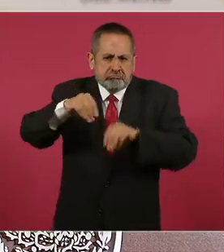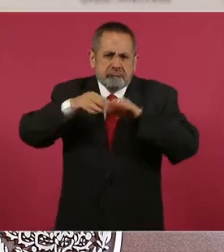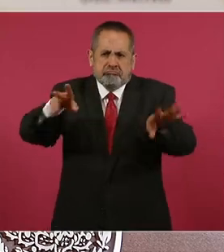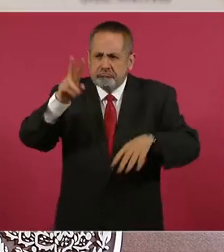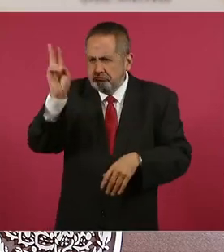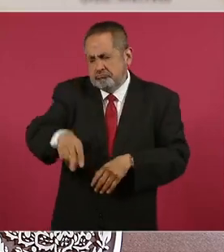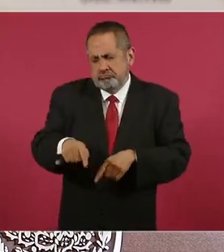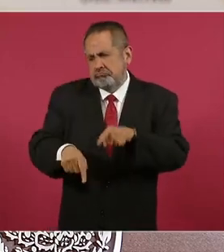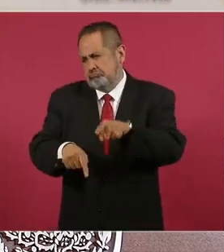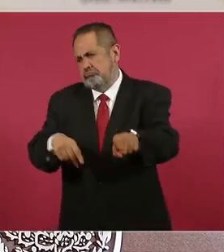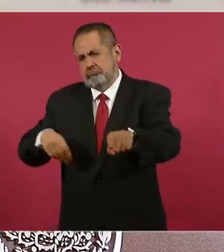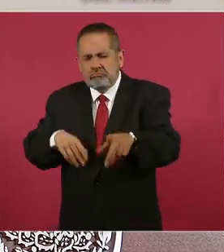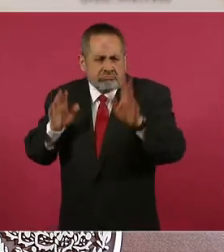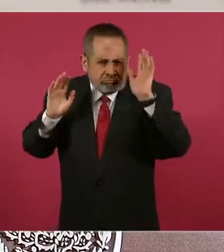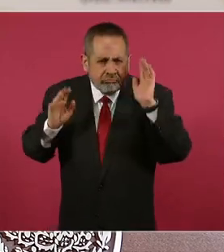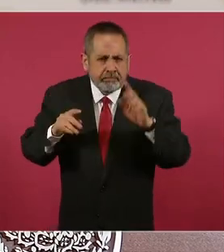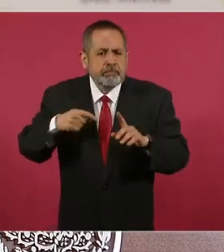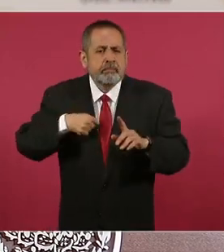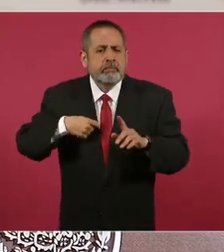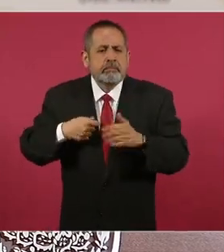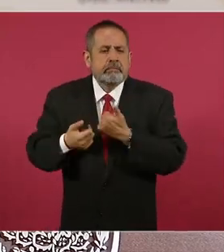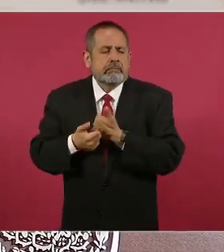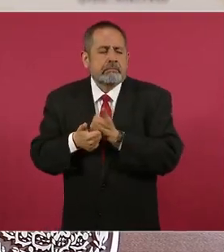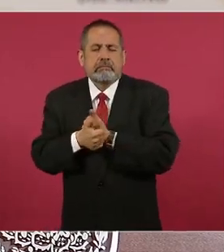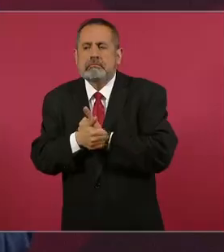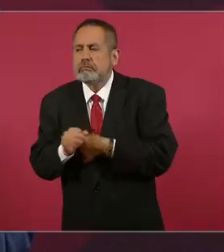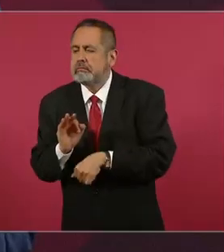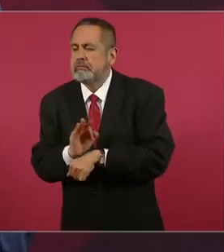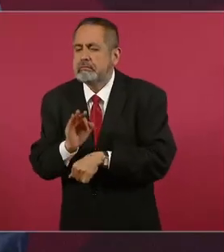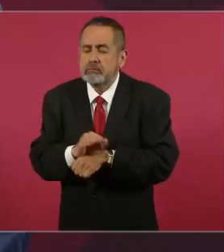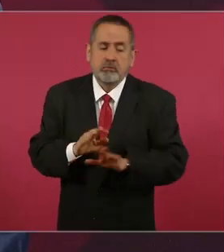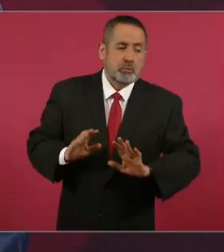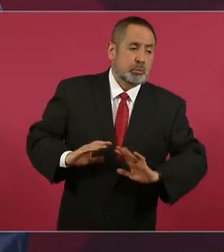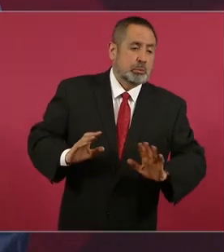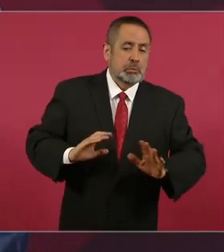porque nosotros no somos tapadera de nadie.